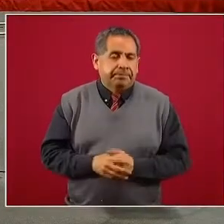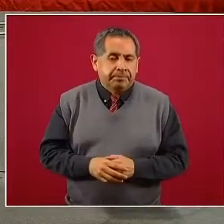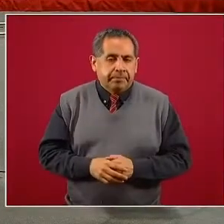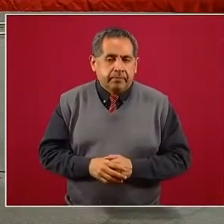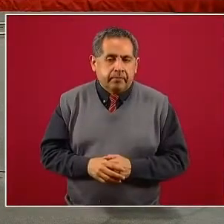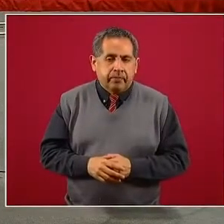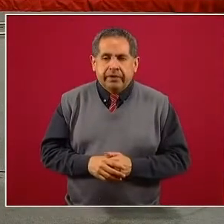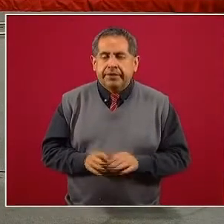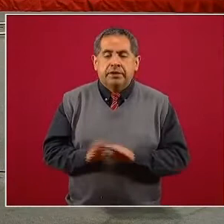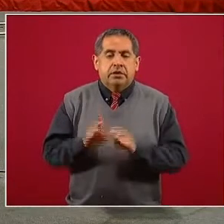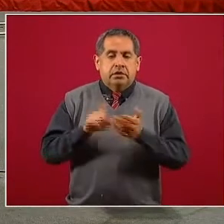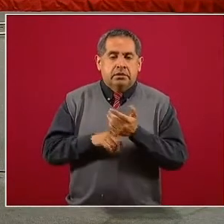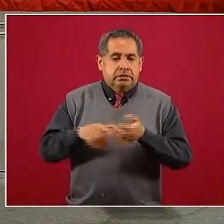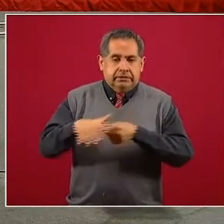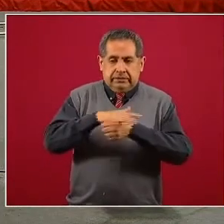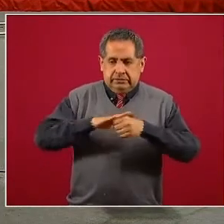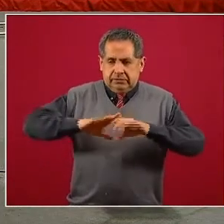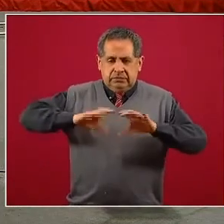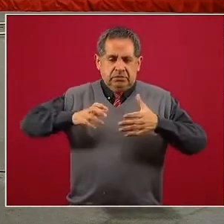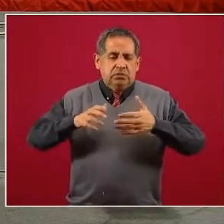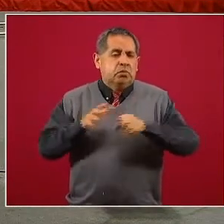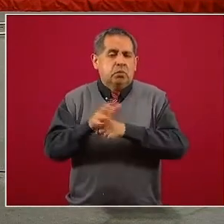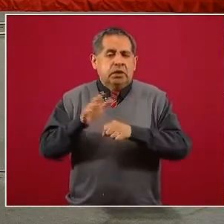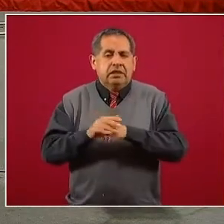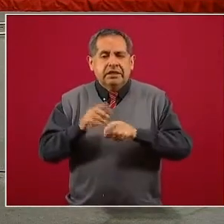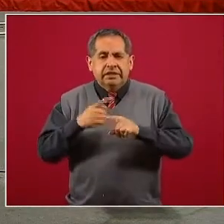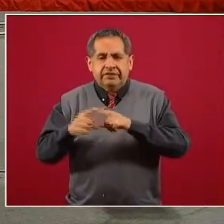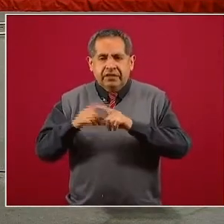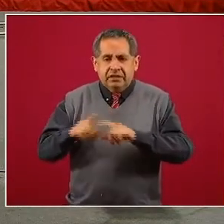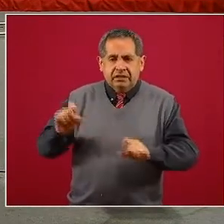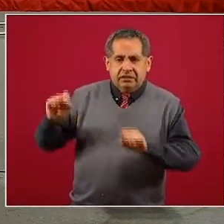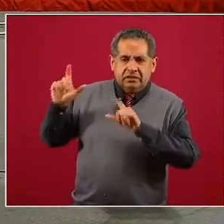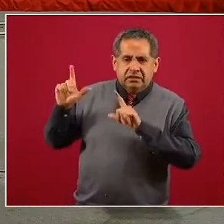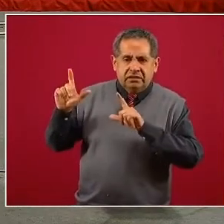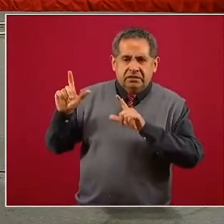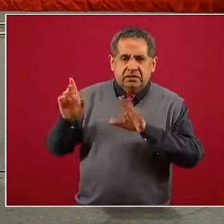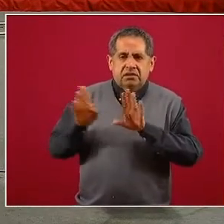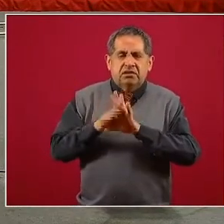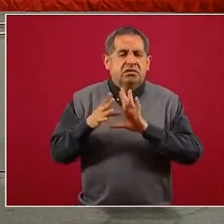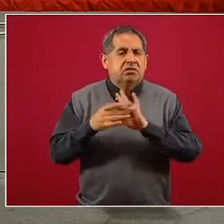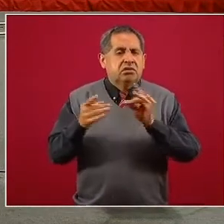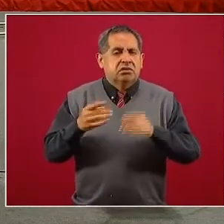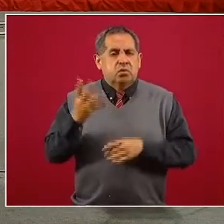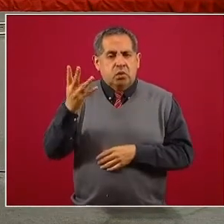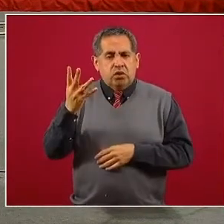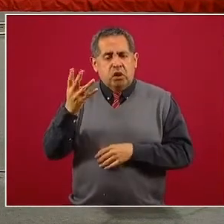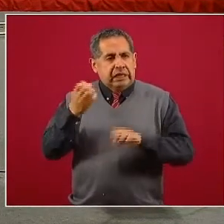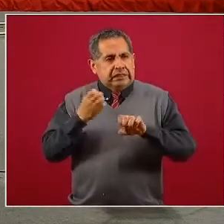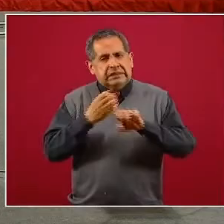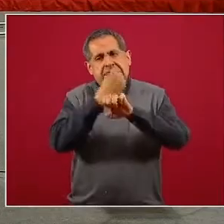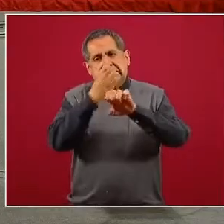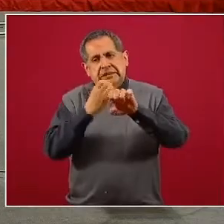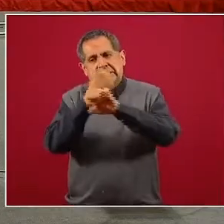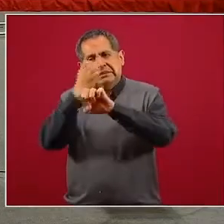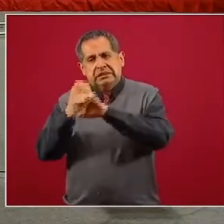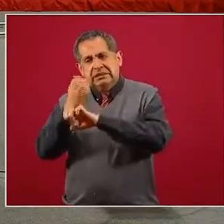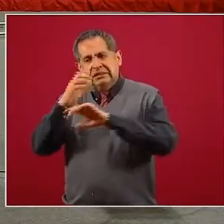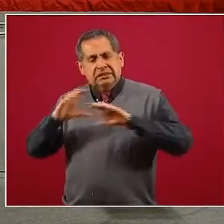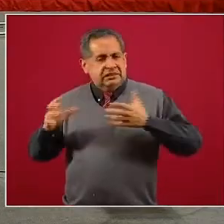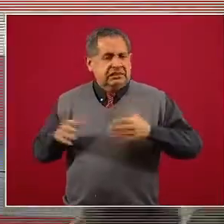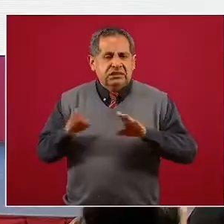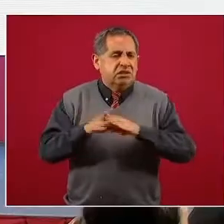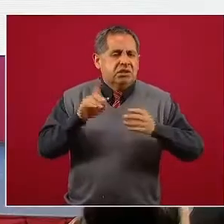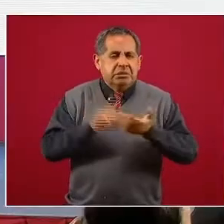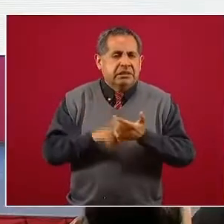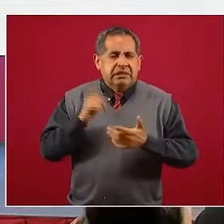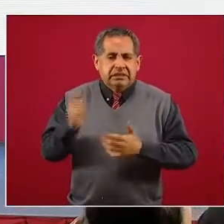en el componente local, que son las siguientes diapositivas. Vamos a revisar ahora 4 estados que tienen la